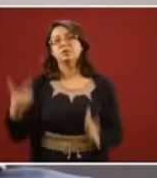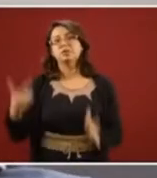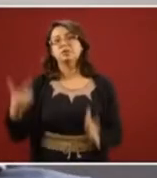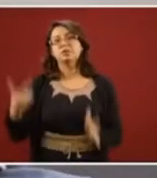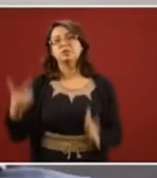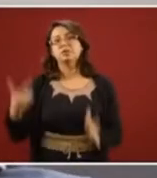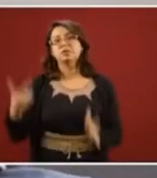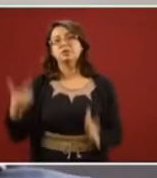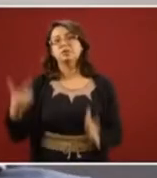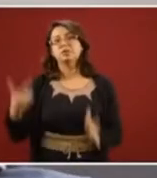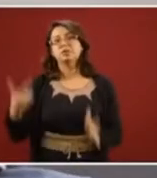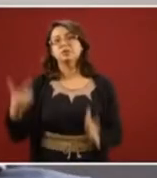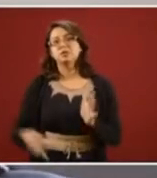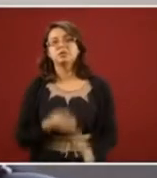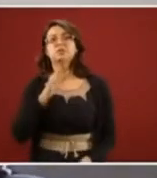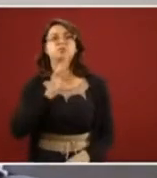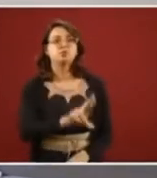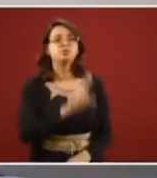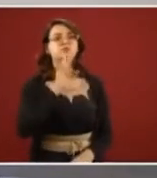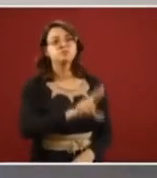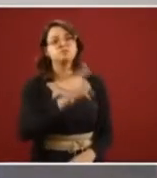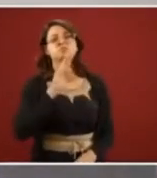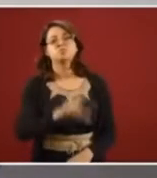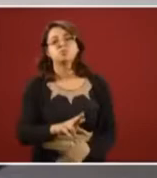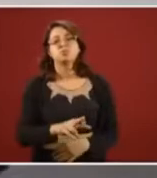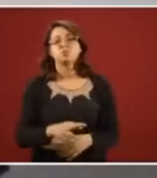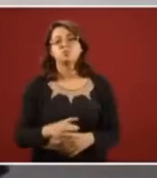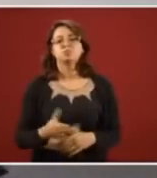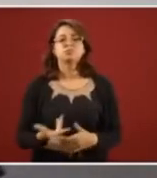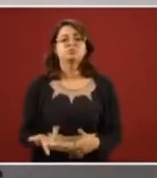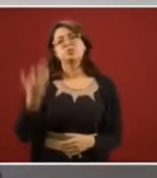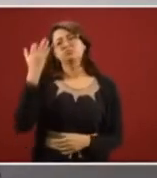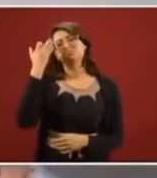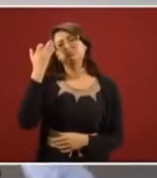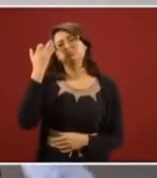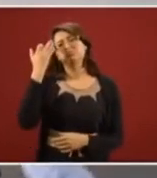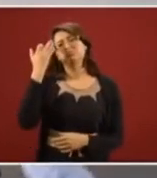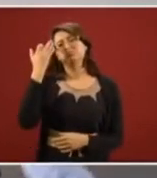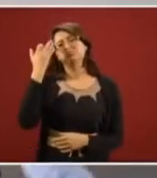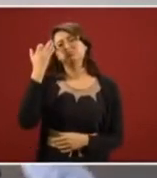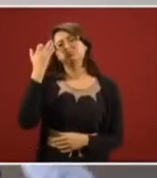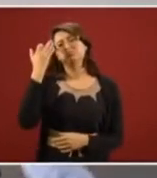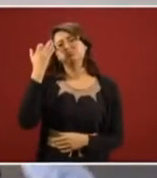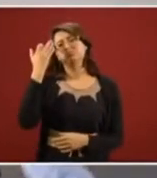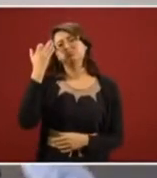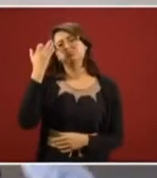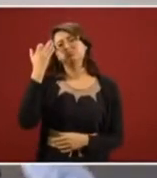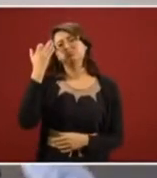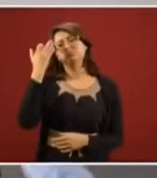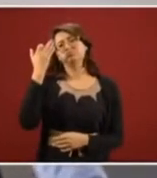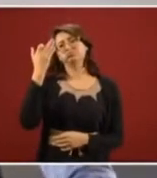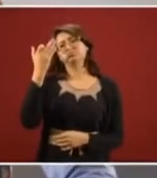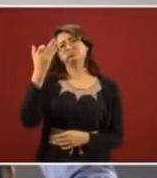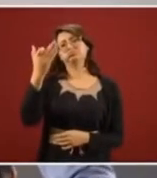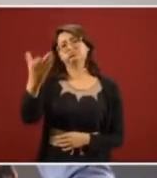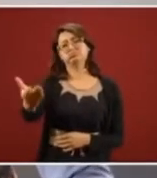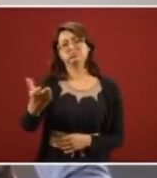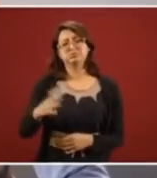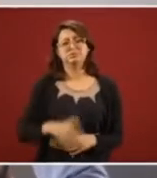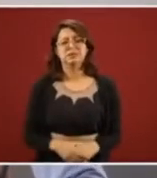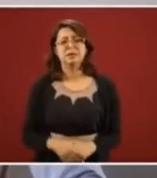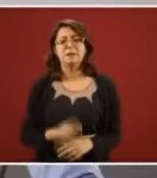albert comments pues éste nos vuelve mucho tiempo al respecto martín es